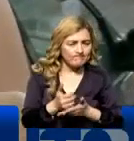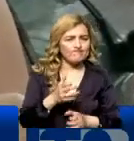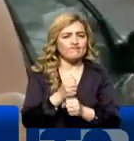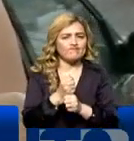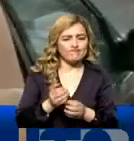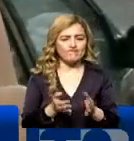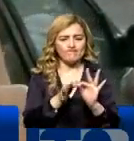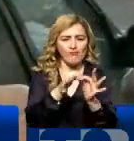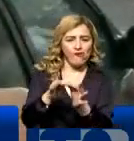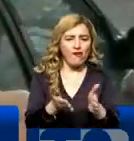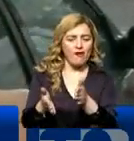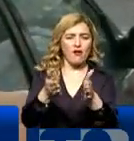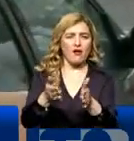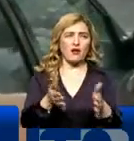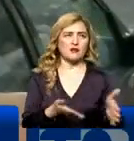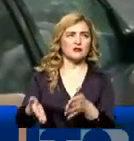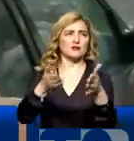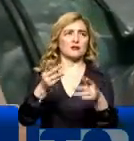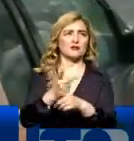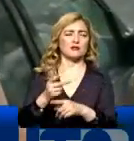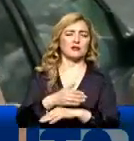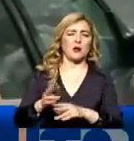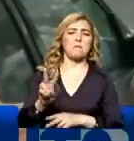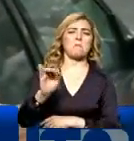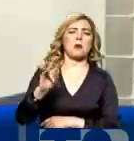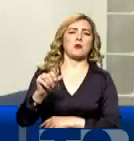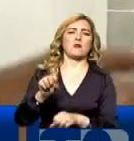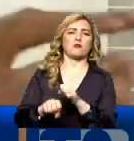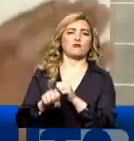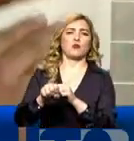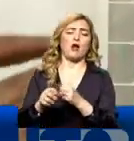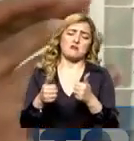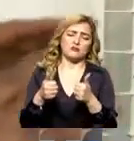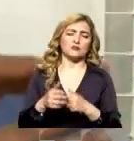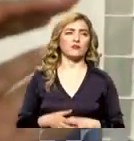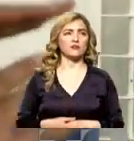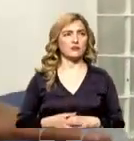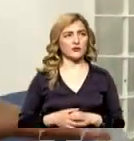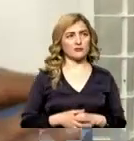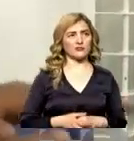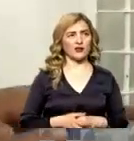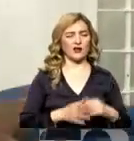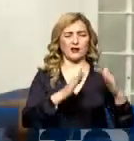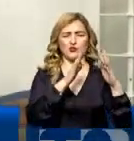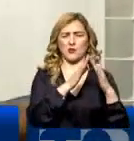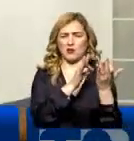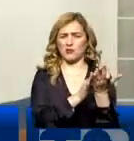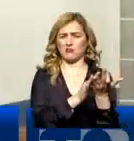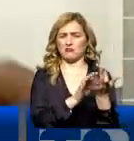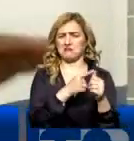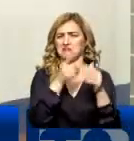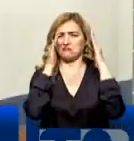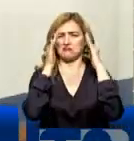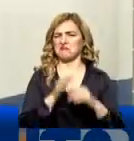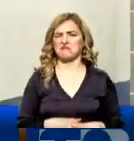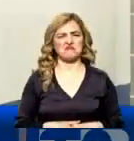mejores vías, porque tenemos aquí una vía que sale a la Ruta Viva que es hecho pedazos. Y ahorita hacerla a Tumbaco un cantón no es una prioridad. Yo creo que